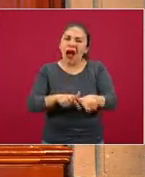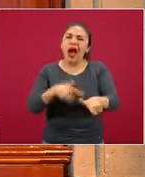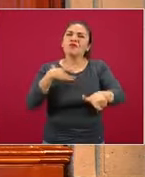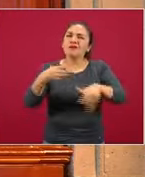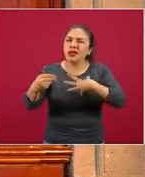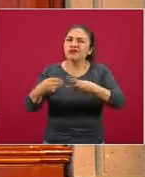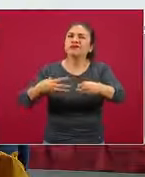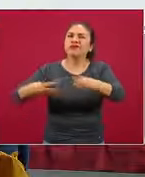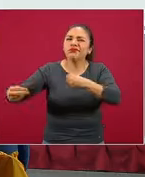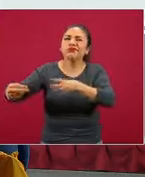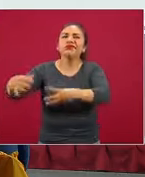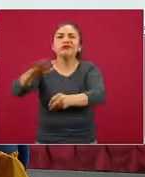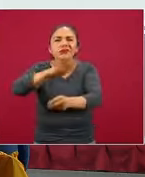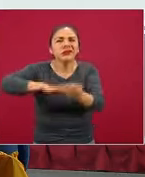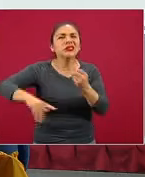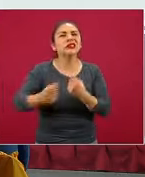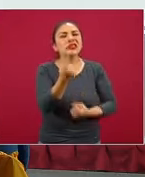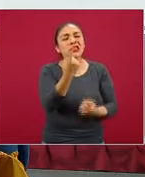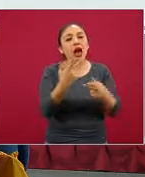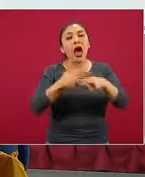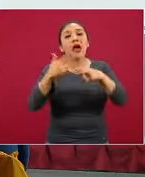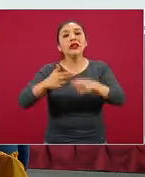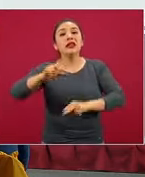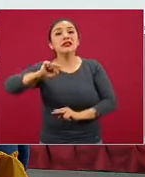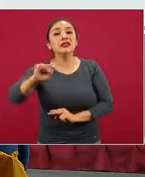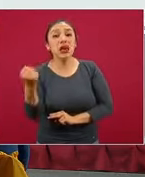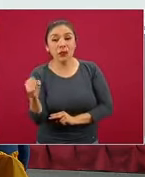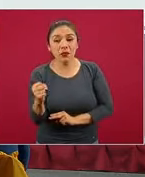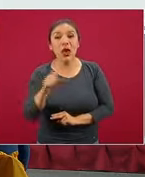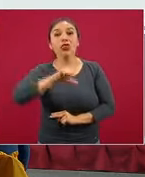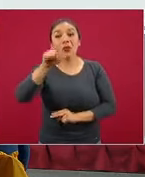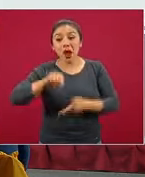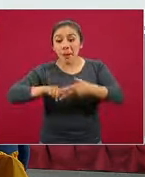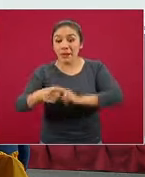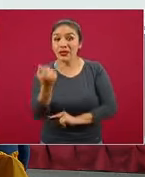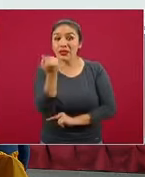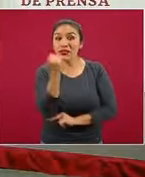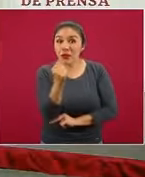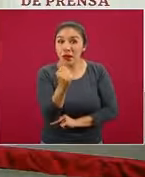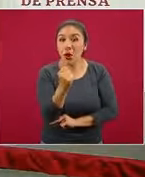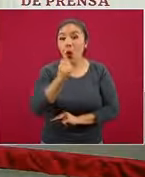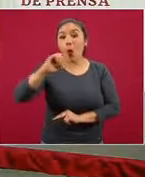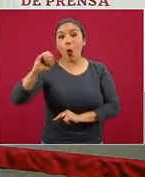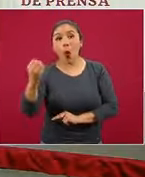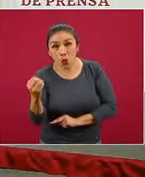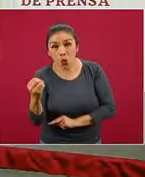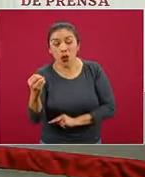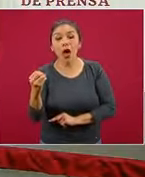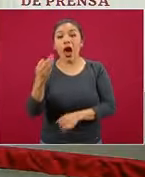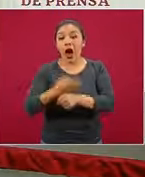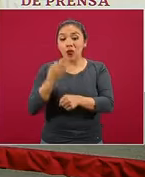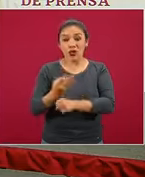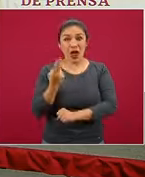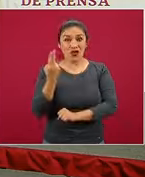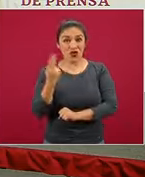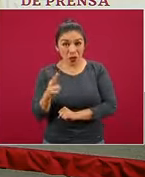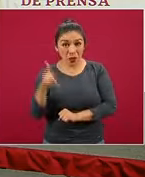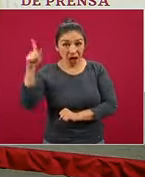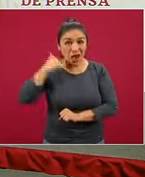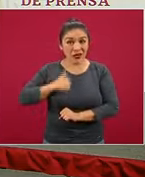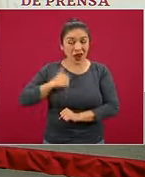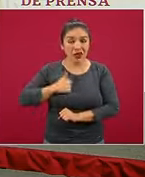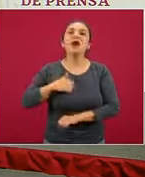basal prácticamente hasta que iniciaron con septiembre. Y iniciado septiembre y todo lo que es septiembre, octubre y lo que va de noviembre